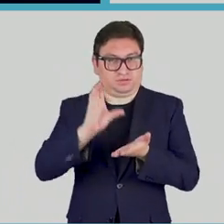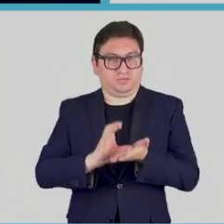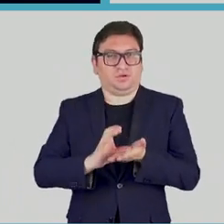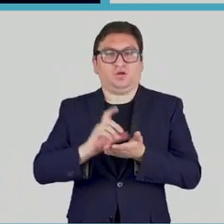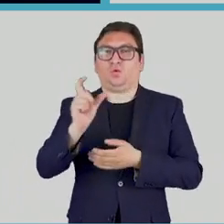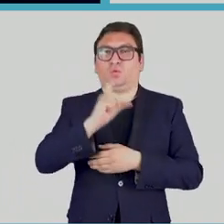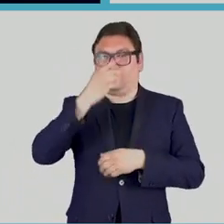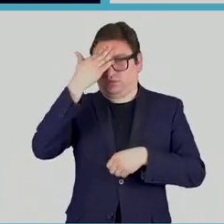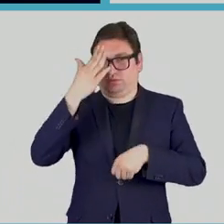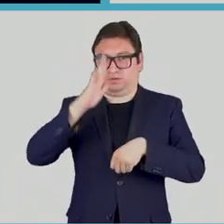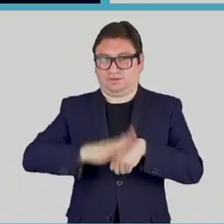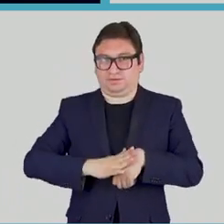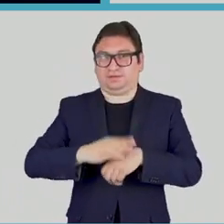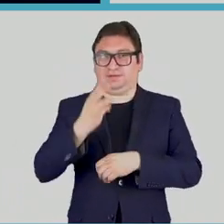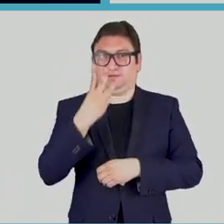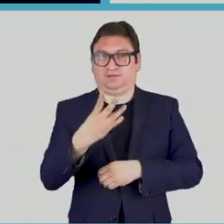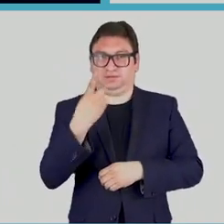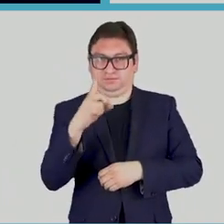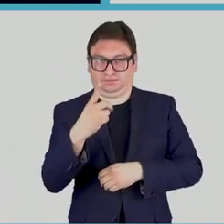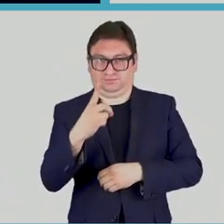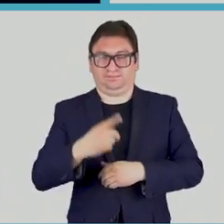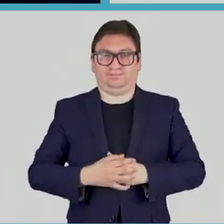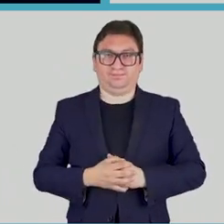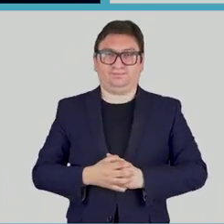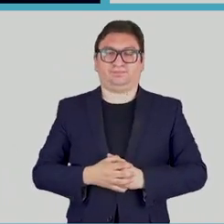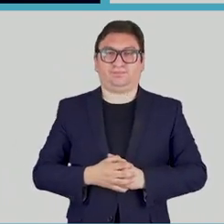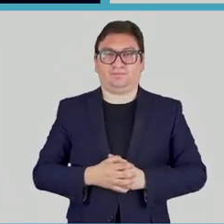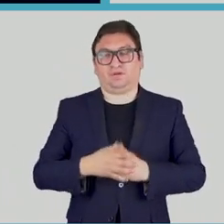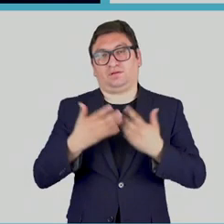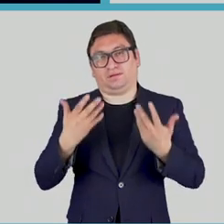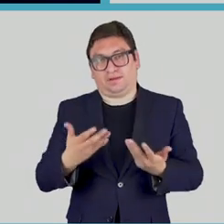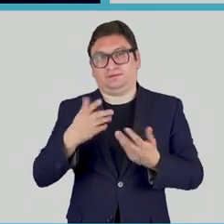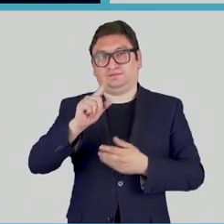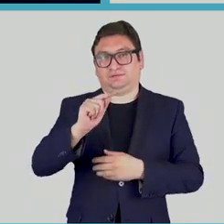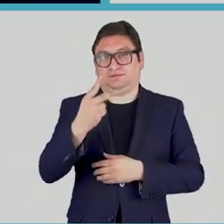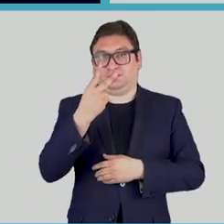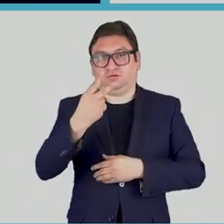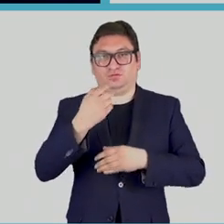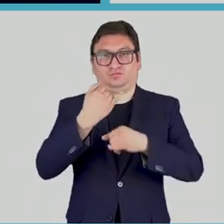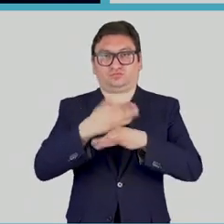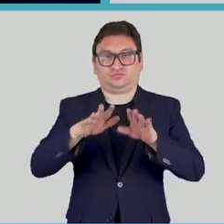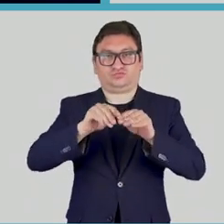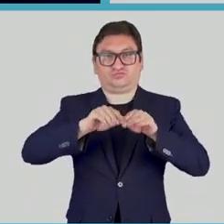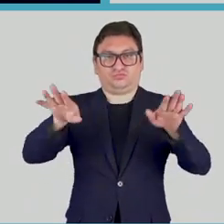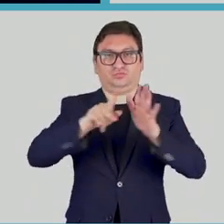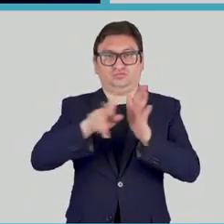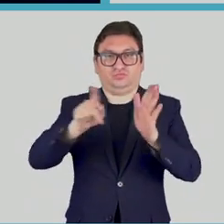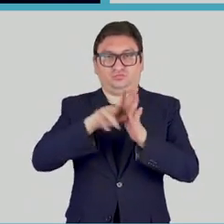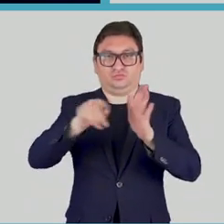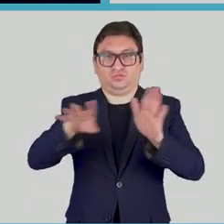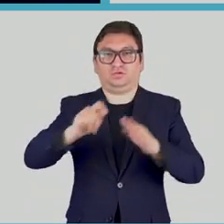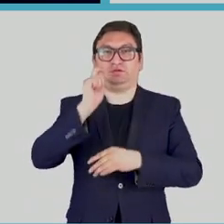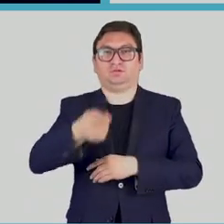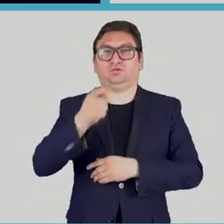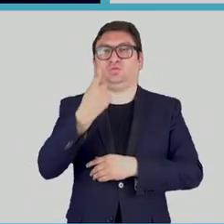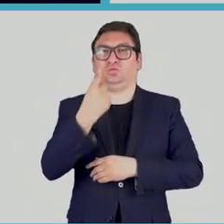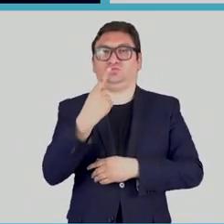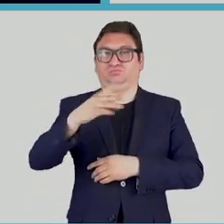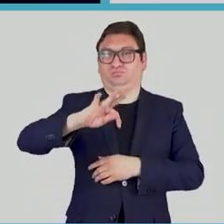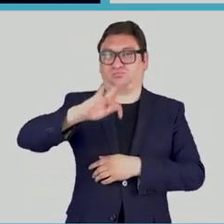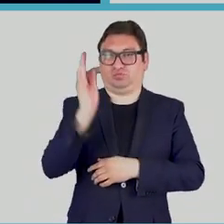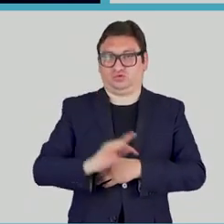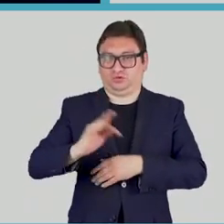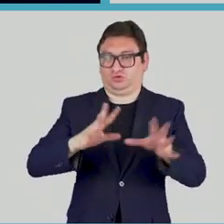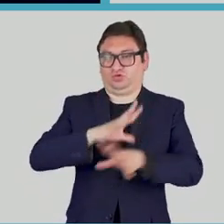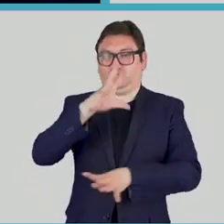discapacidad que se conmemora Por cierto el 3 de diciembre es a 72 notas representaron el 1%